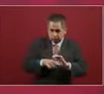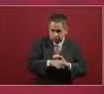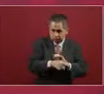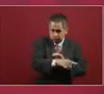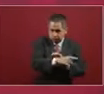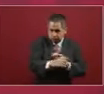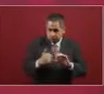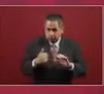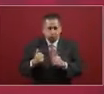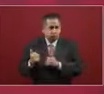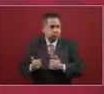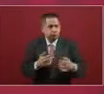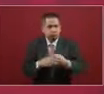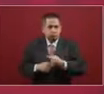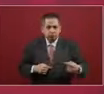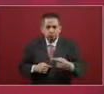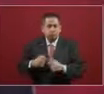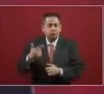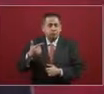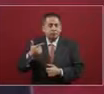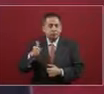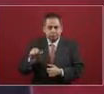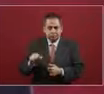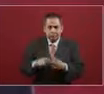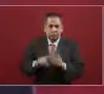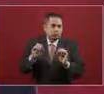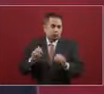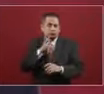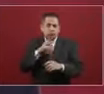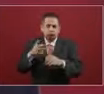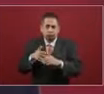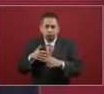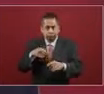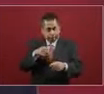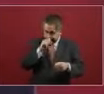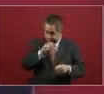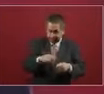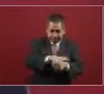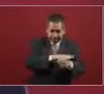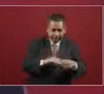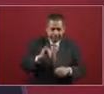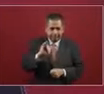para el transporte de gas y de crudo en el Istmo,